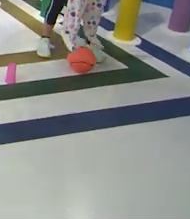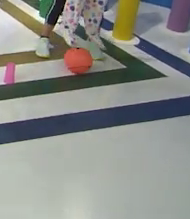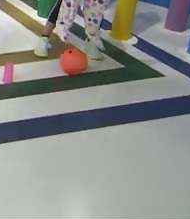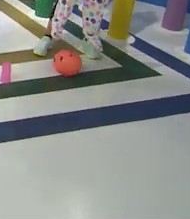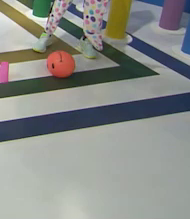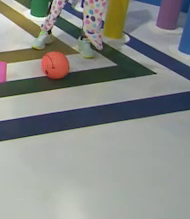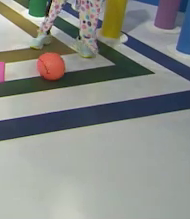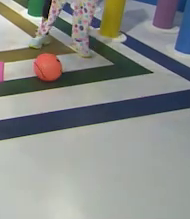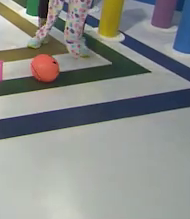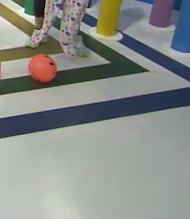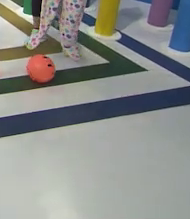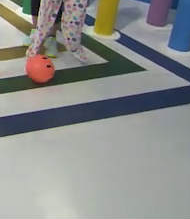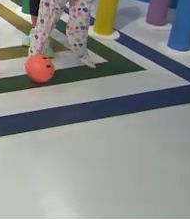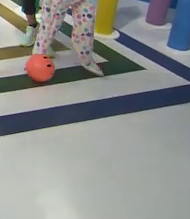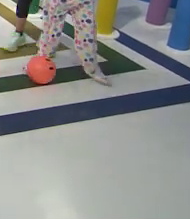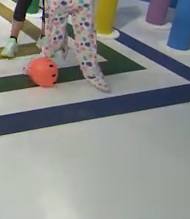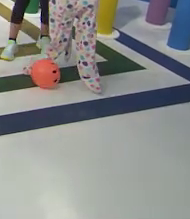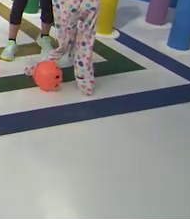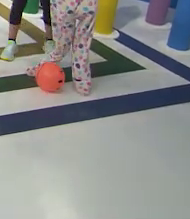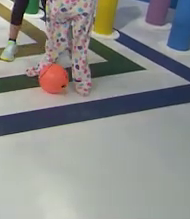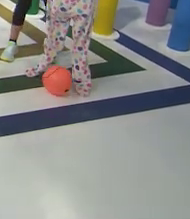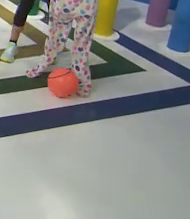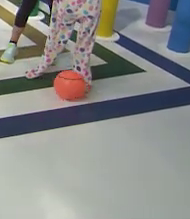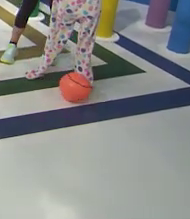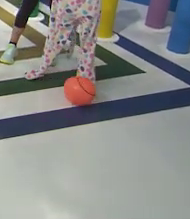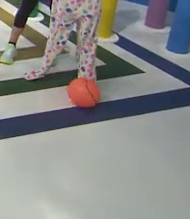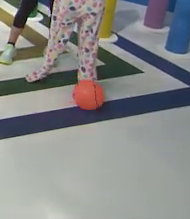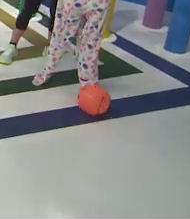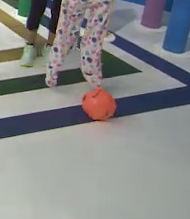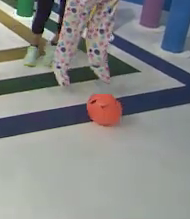casa y el día que consiguieron